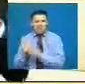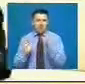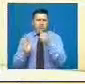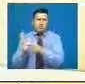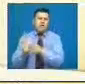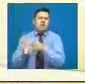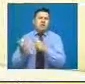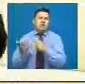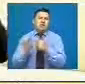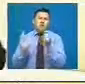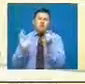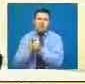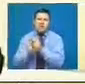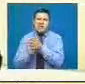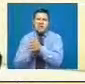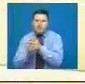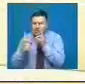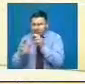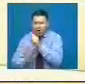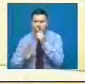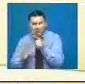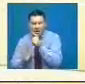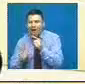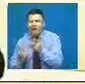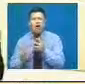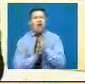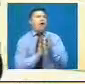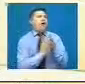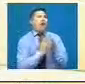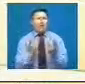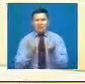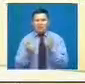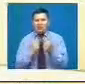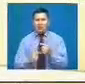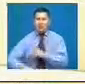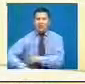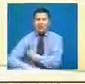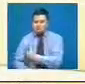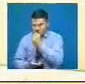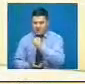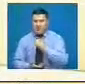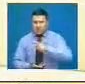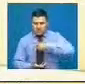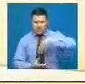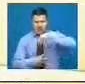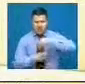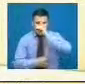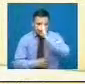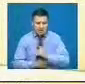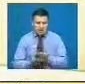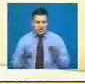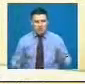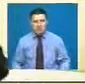para reiterar el punto de que la información es incompleta, sino porque también los ministros de Hacienda tenemos que tomar decisiones en